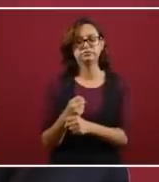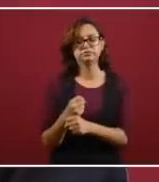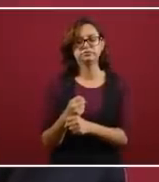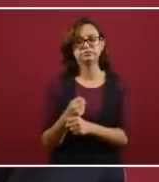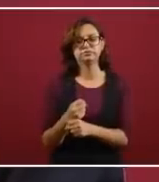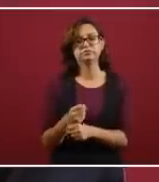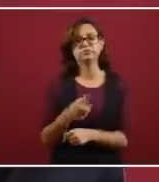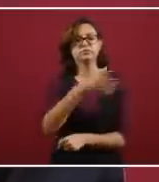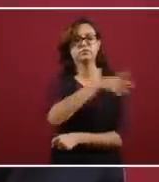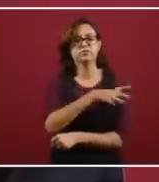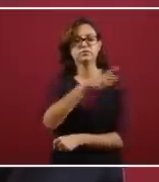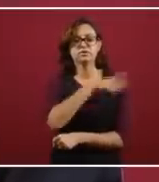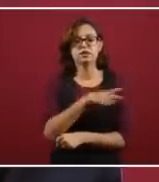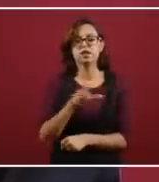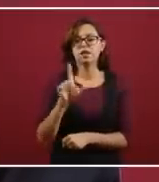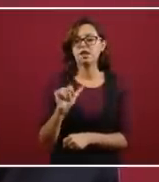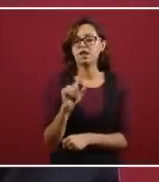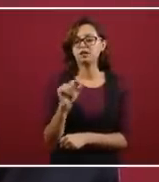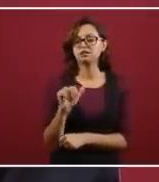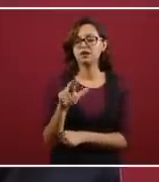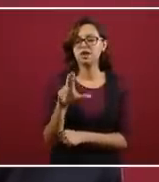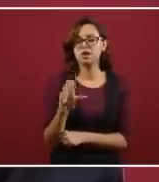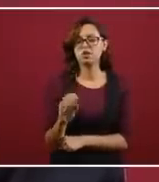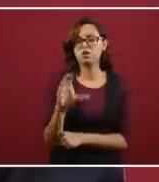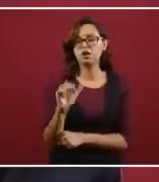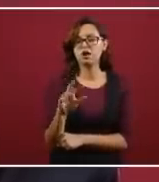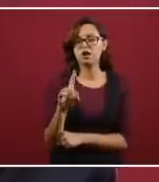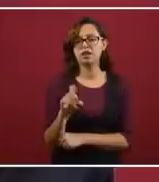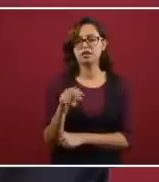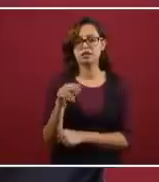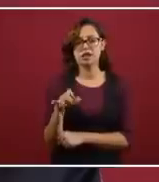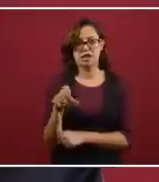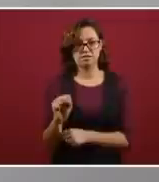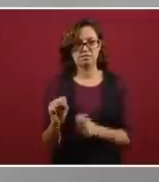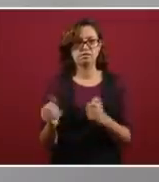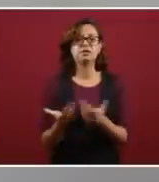con el general Cárdenas, y considero que este